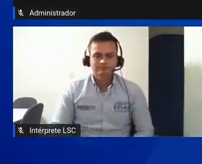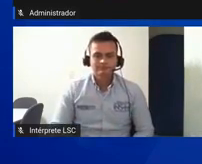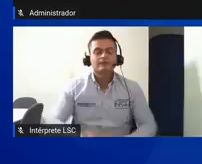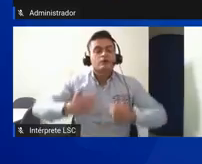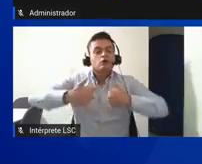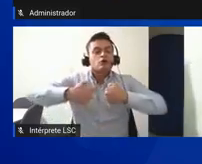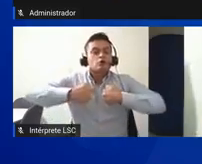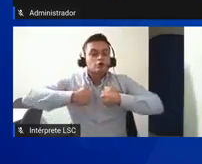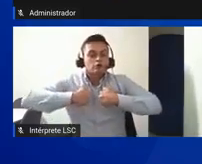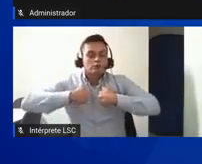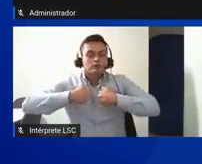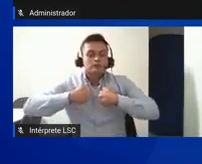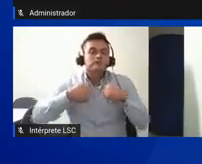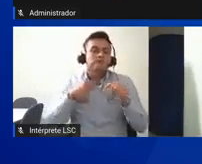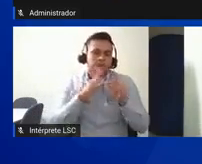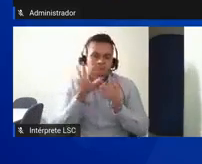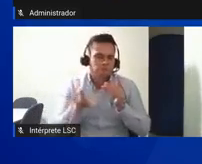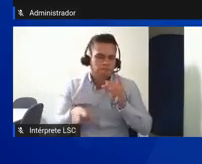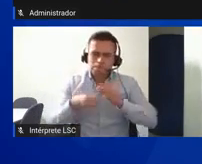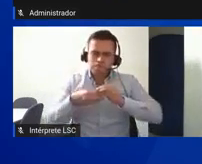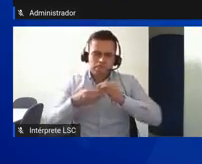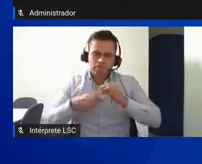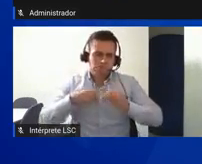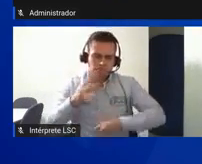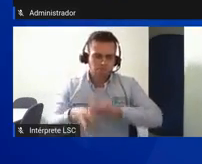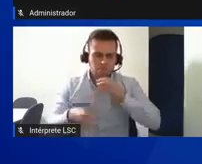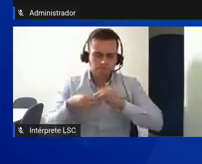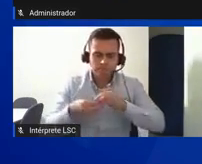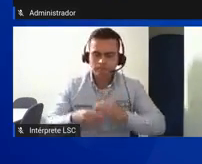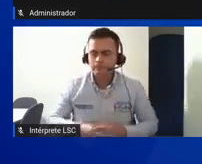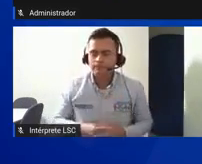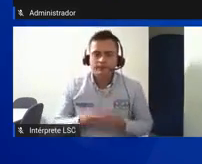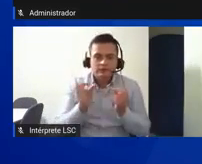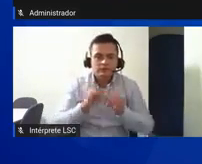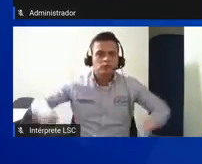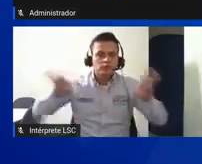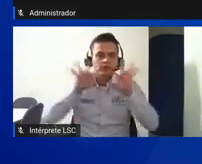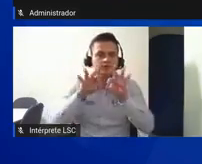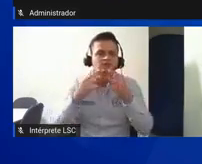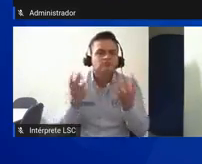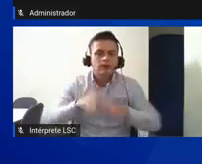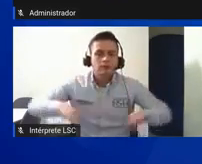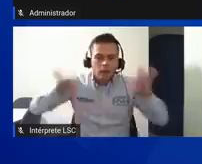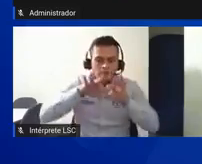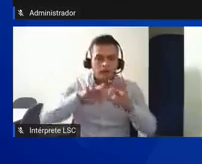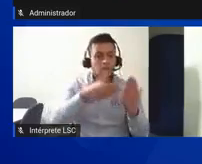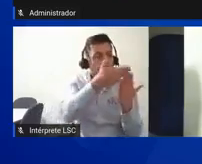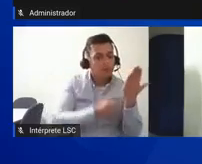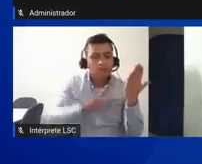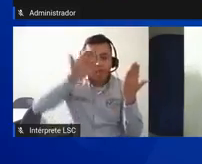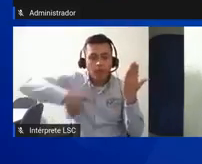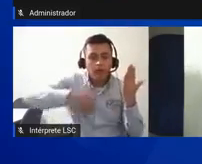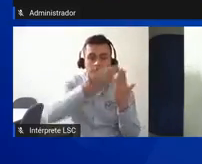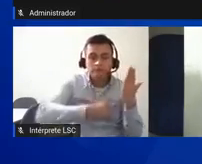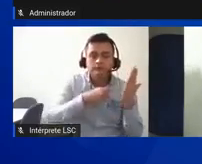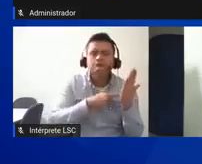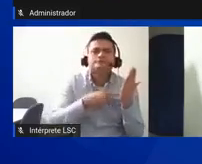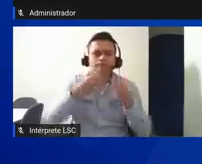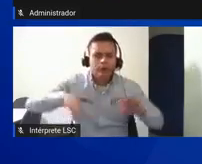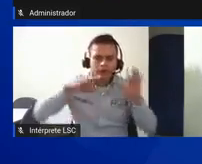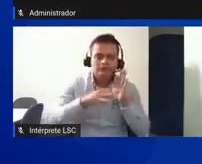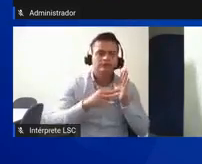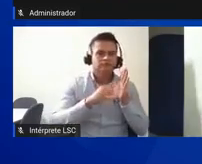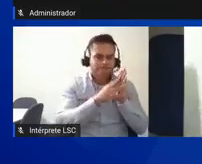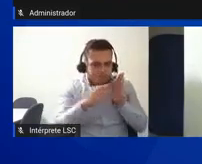Yo solamente quisiera agregar que tenemos que lograr que sea una realidad, que se ejecute todo lo